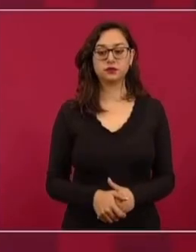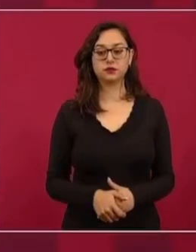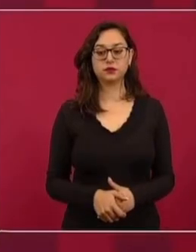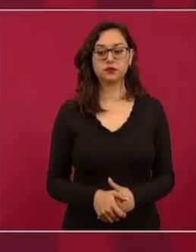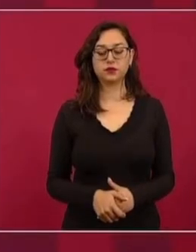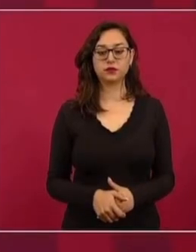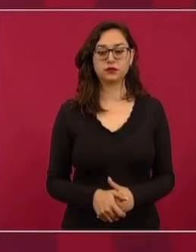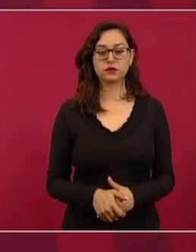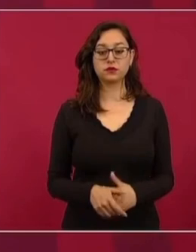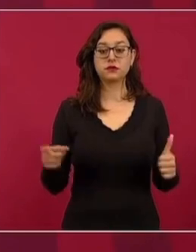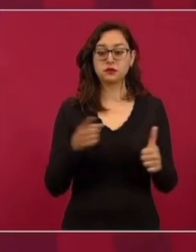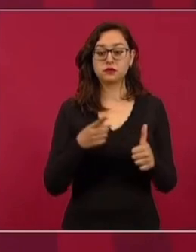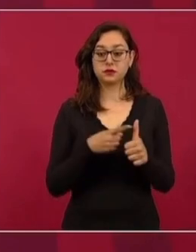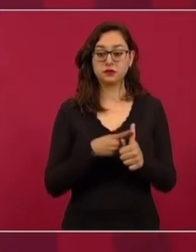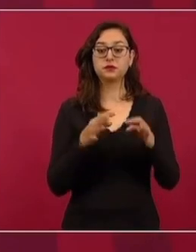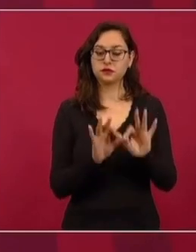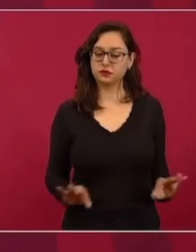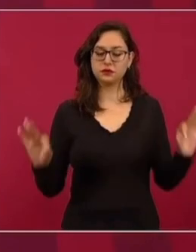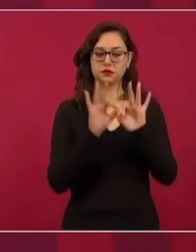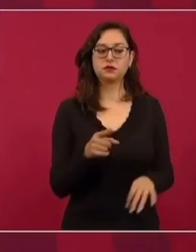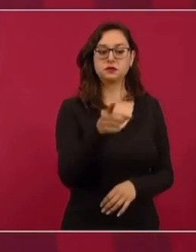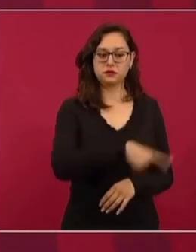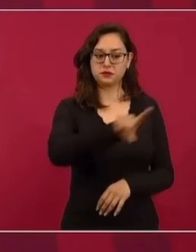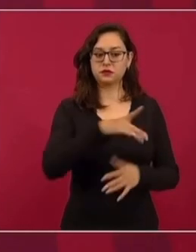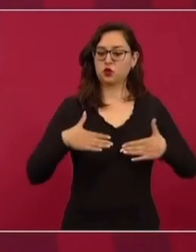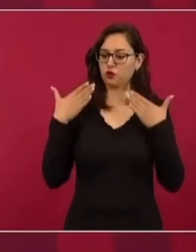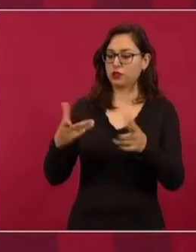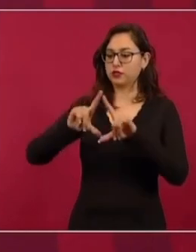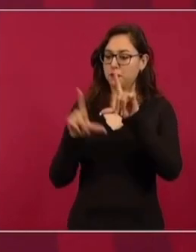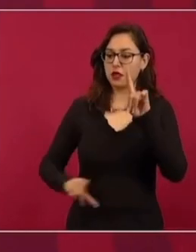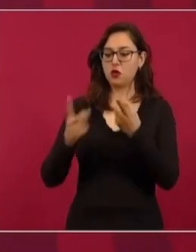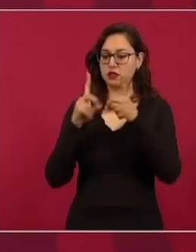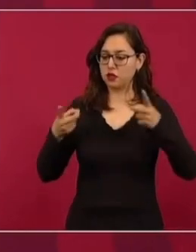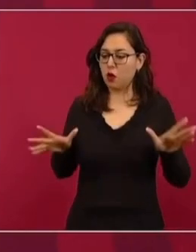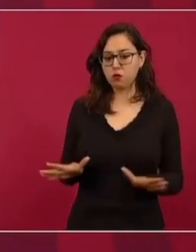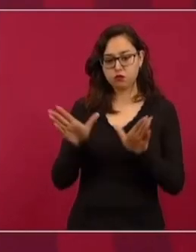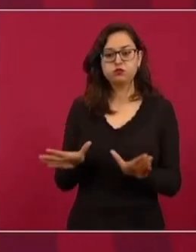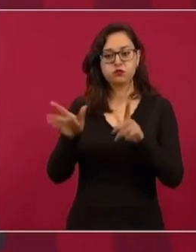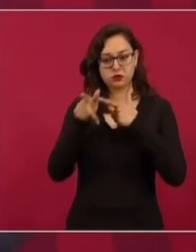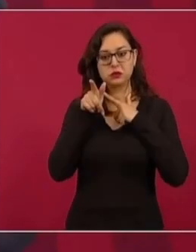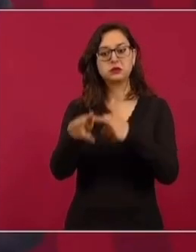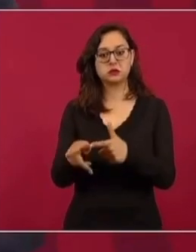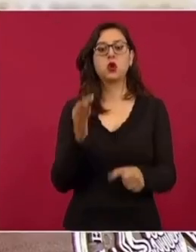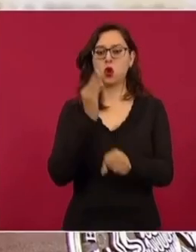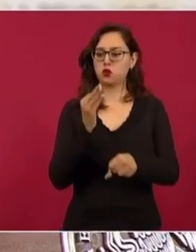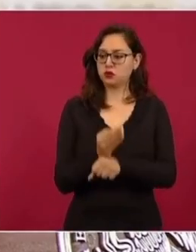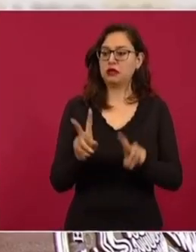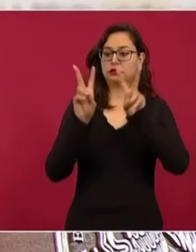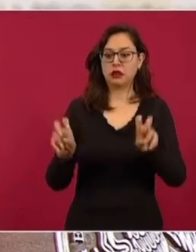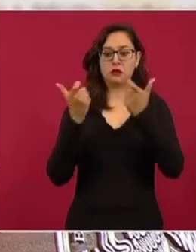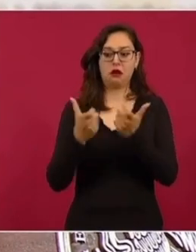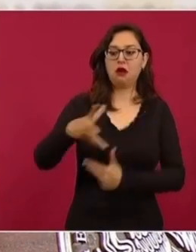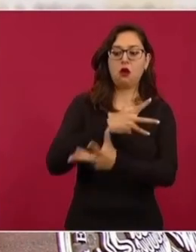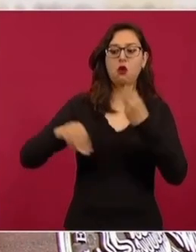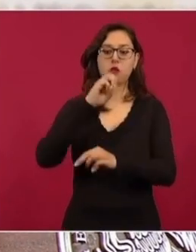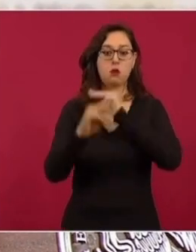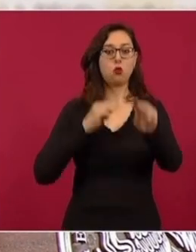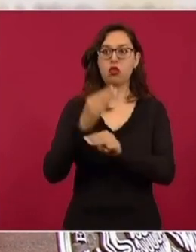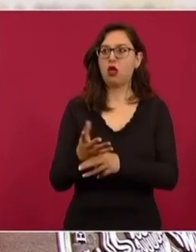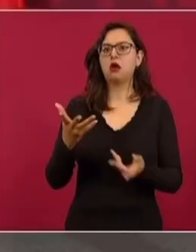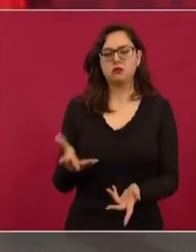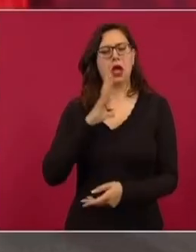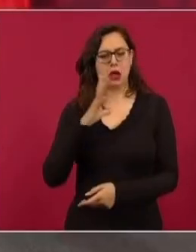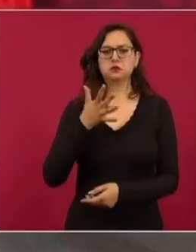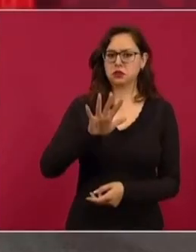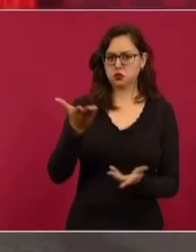aprovechar para impulsar el desarrollo del país, la circunstancia actual de estabilidad macroeconómica y de